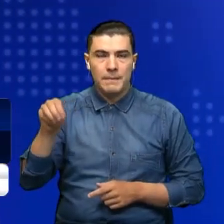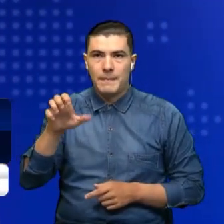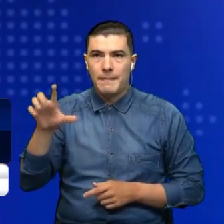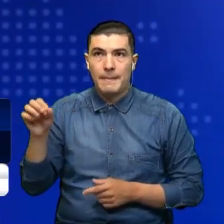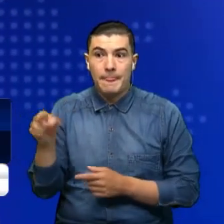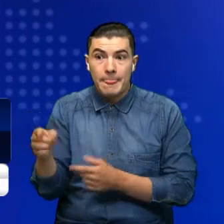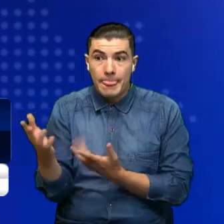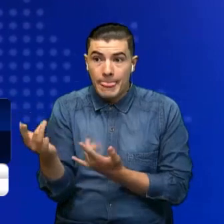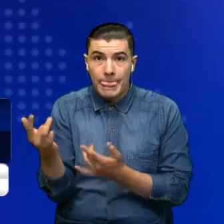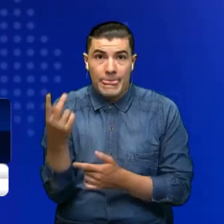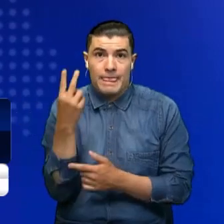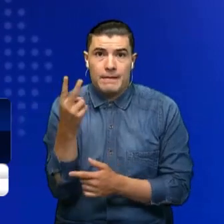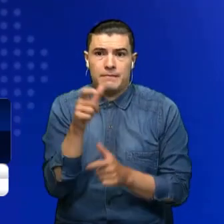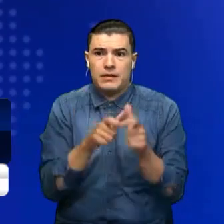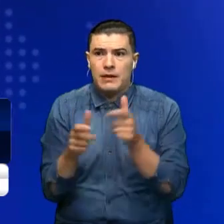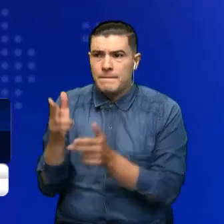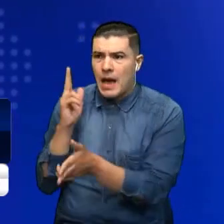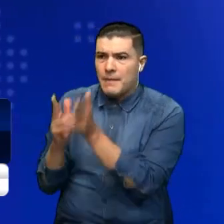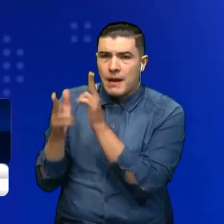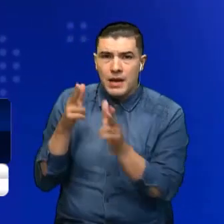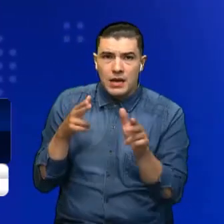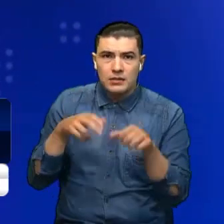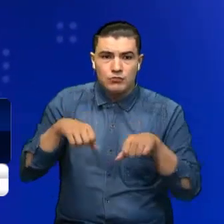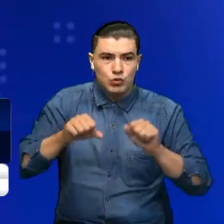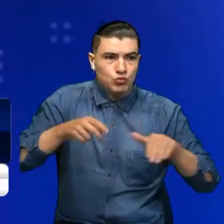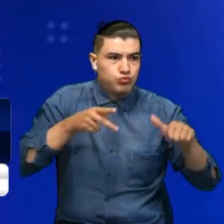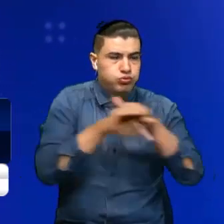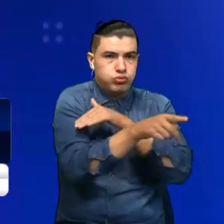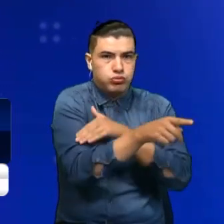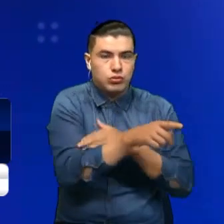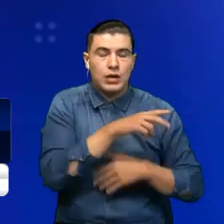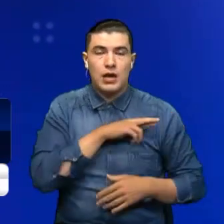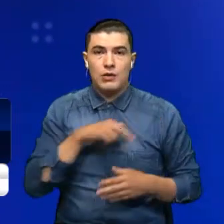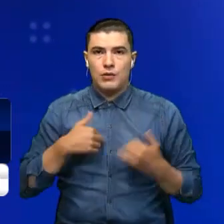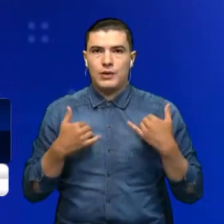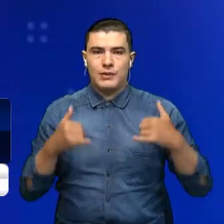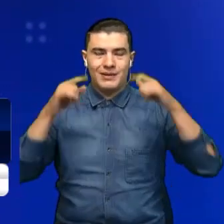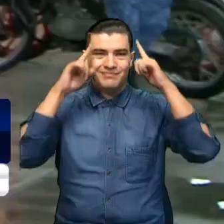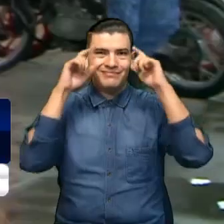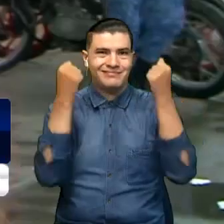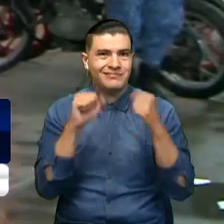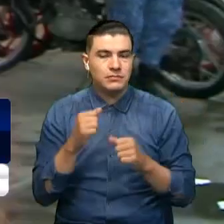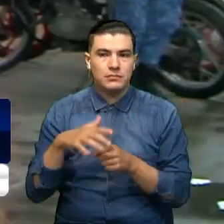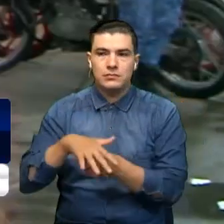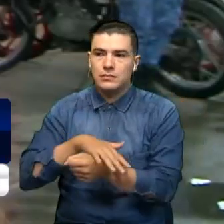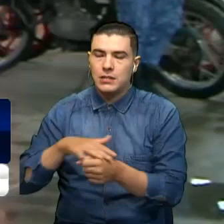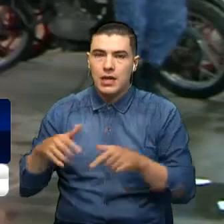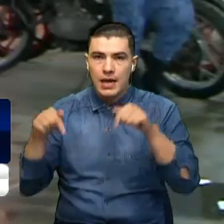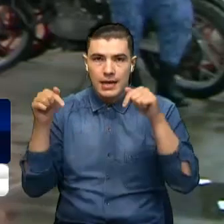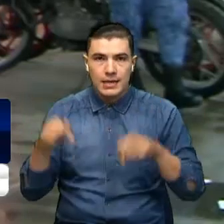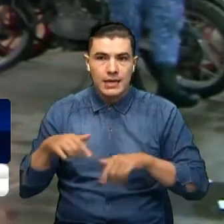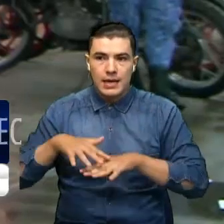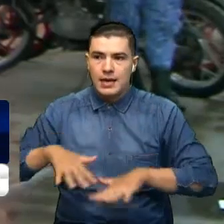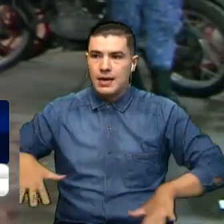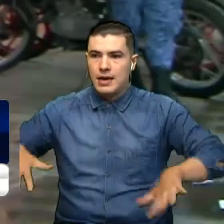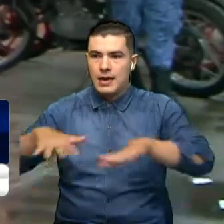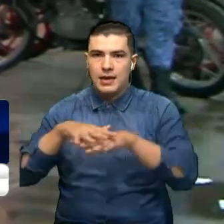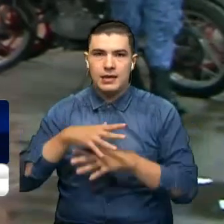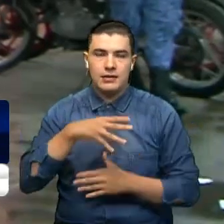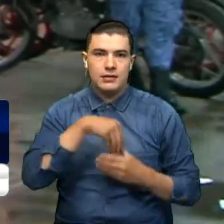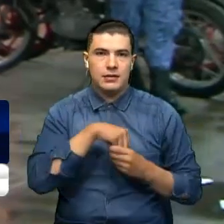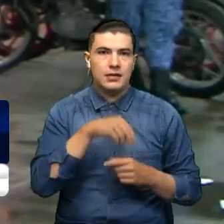personas que le dispararon y huyeron en una motocicleta nos preocupa la situación que estamos viviendo no sólo aquí en el establecimiento